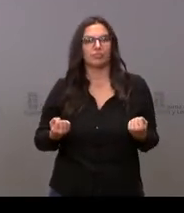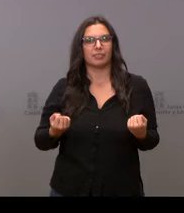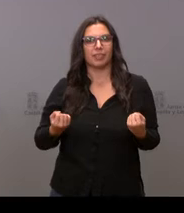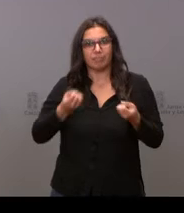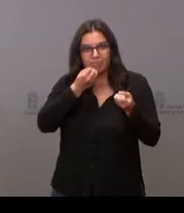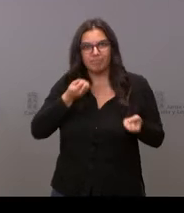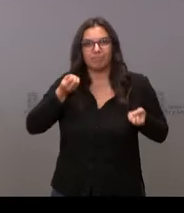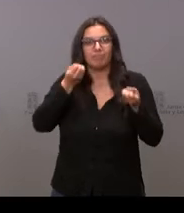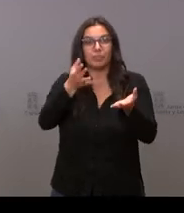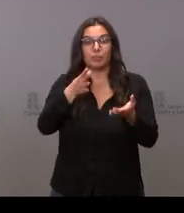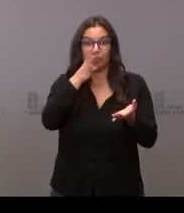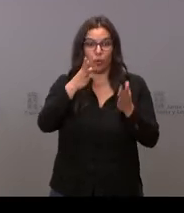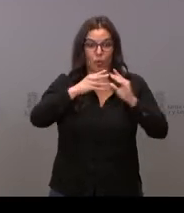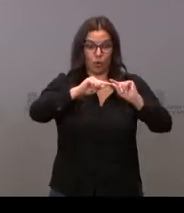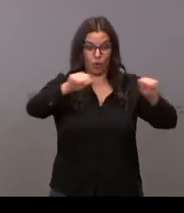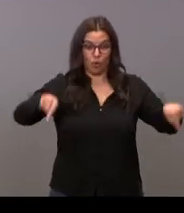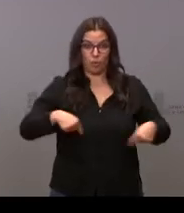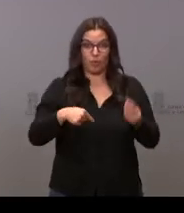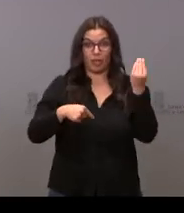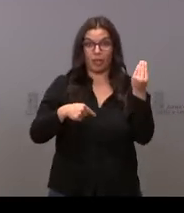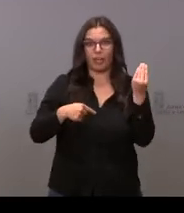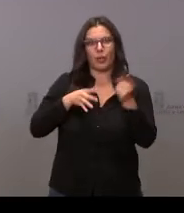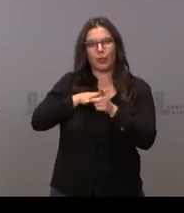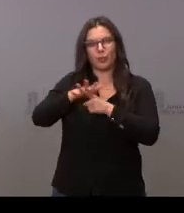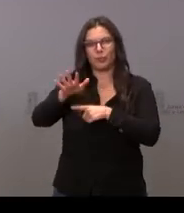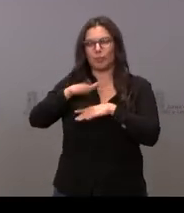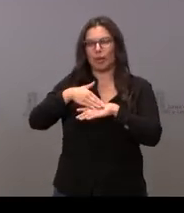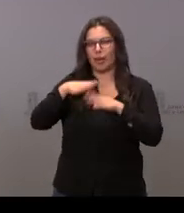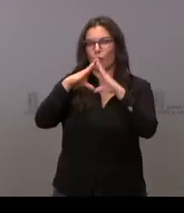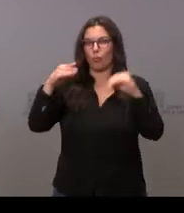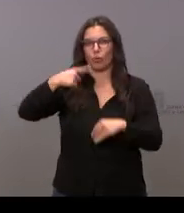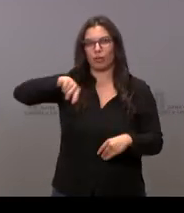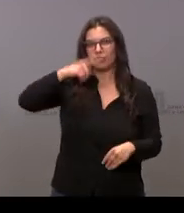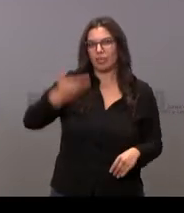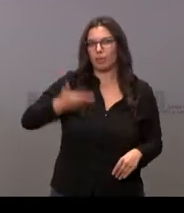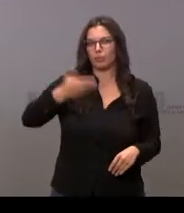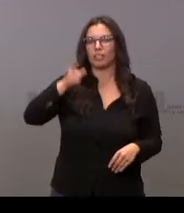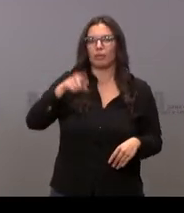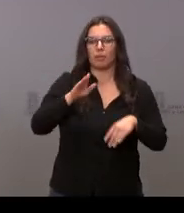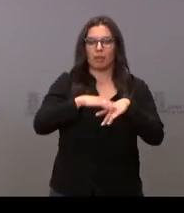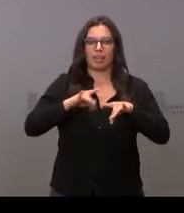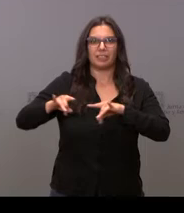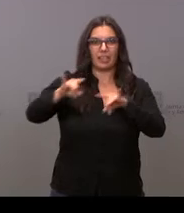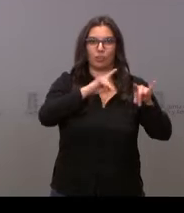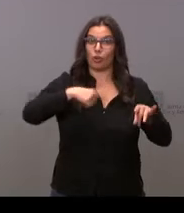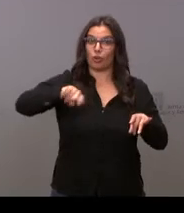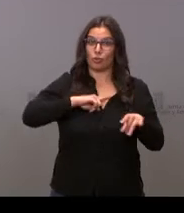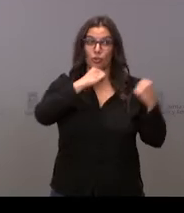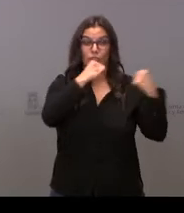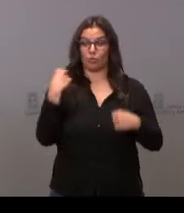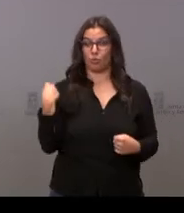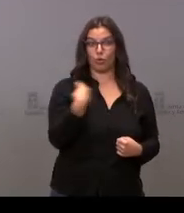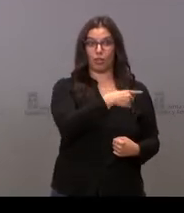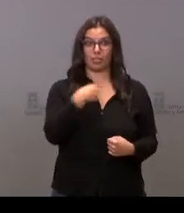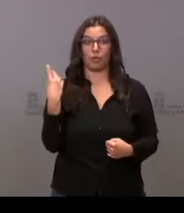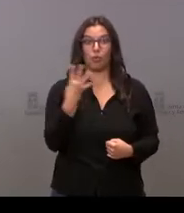significa el convenio que vamos a firmar para la universidad y para el territorio al que debemos servir las instituciones aquí